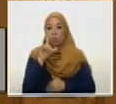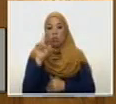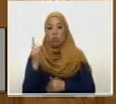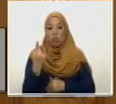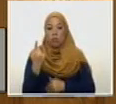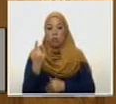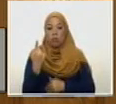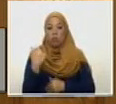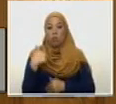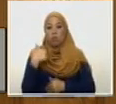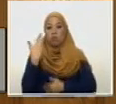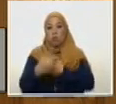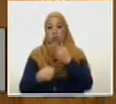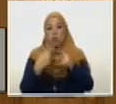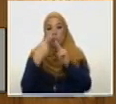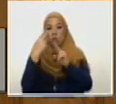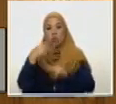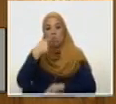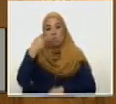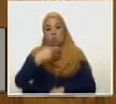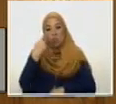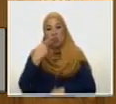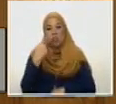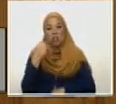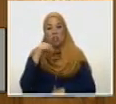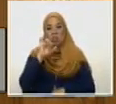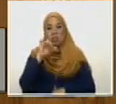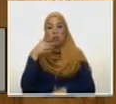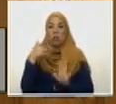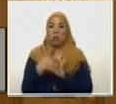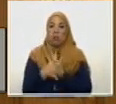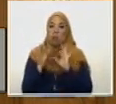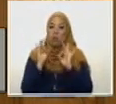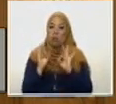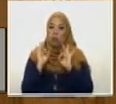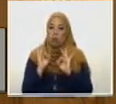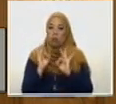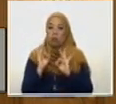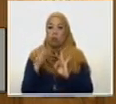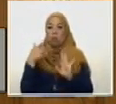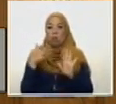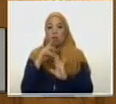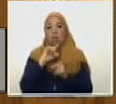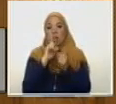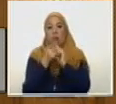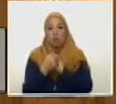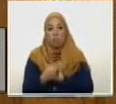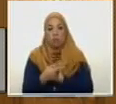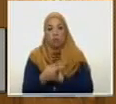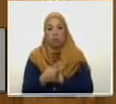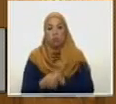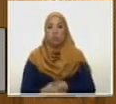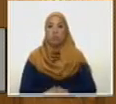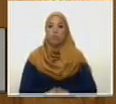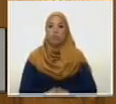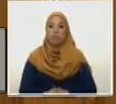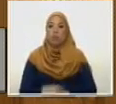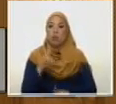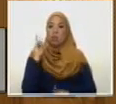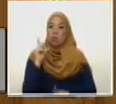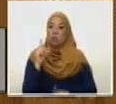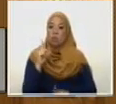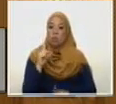primera, formular instrumentos de política macroeconómica, en particular de política monetaria y cambiaria. La